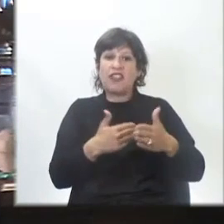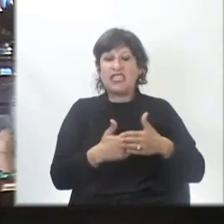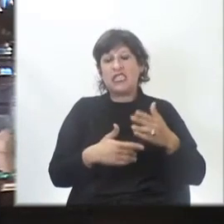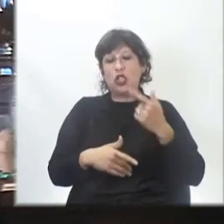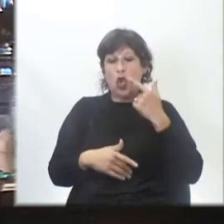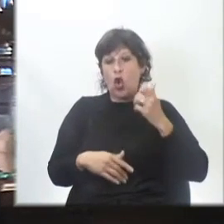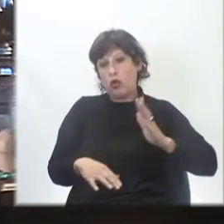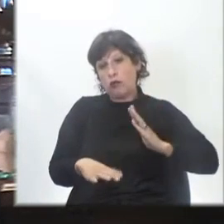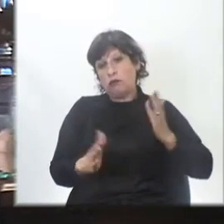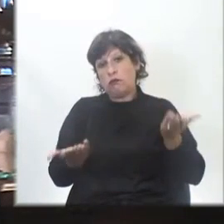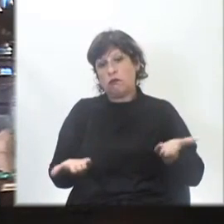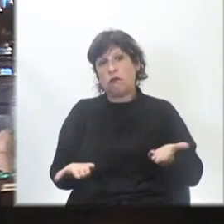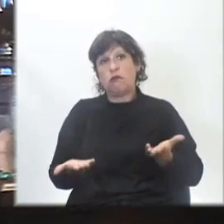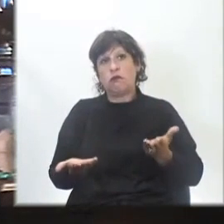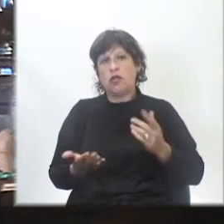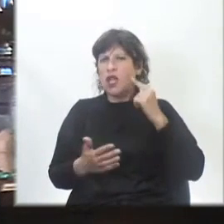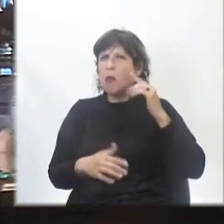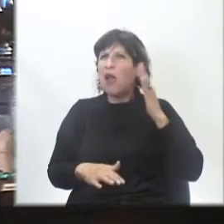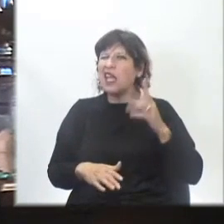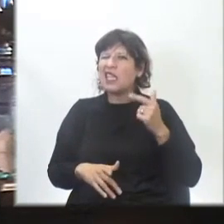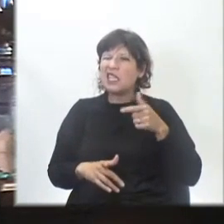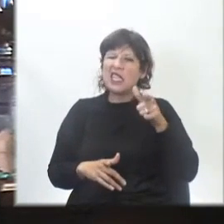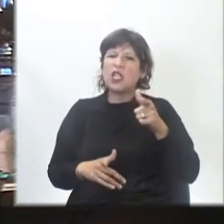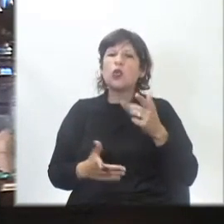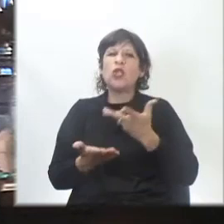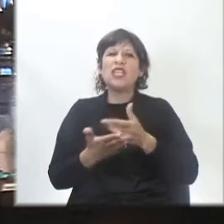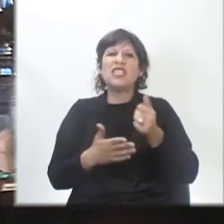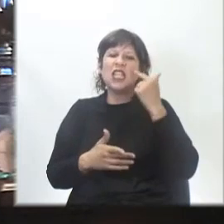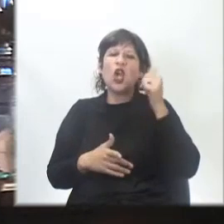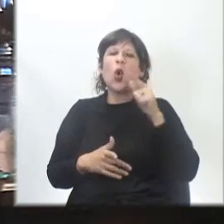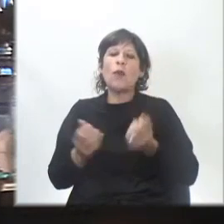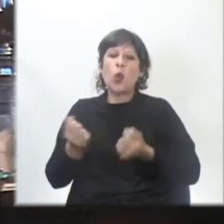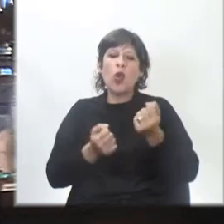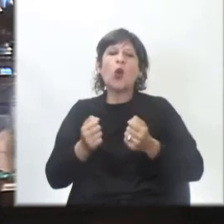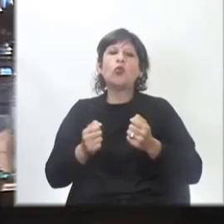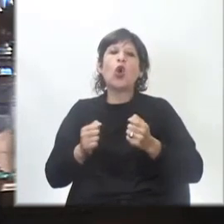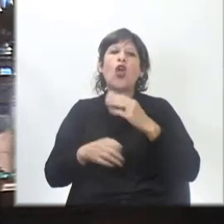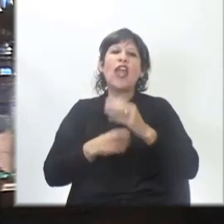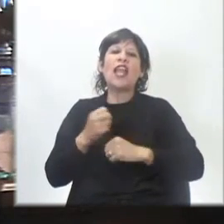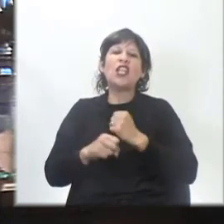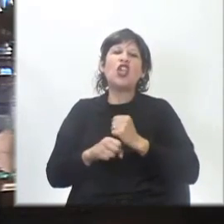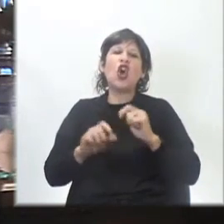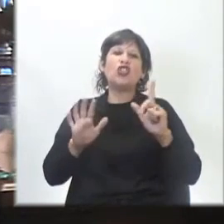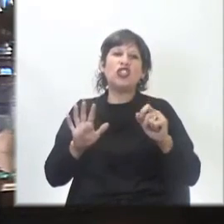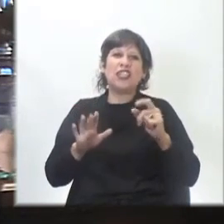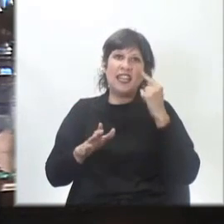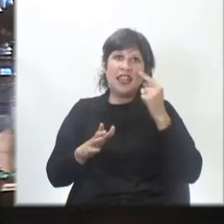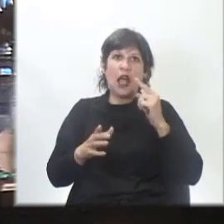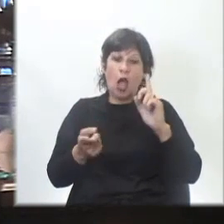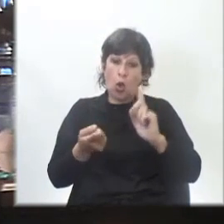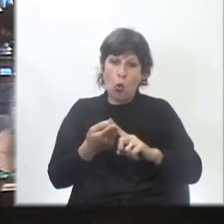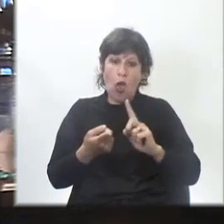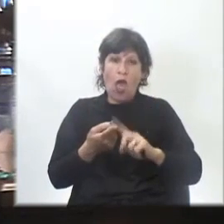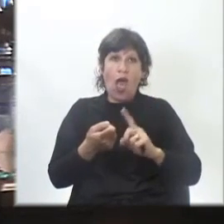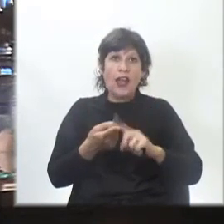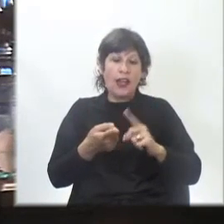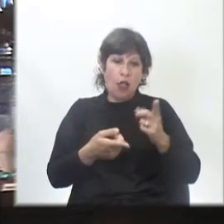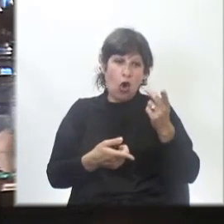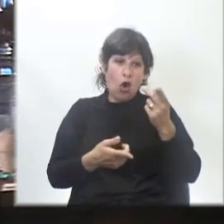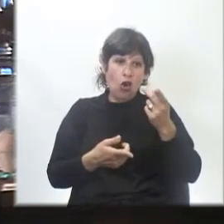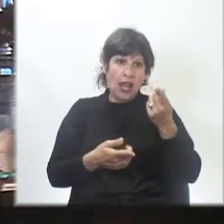vecina. Imagínese que usted se compra un auto de la década del 70, pacta con el